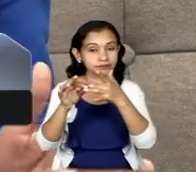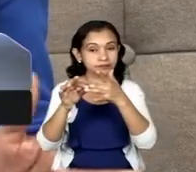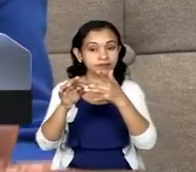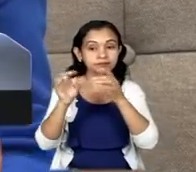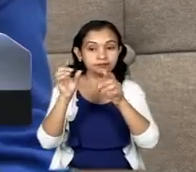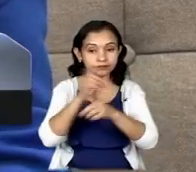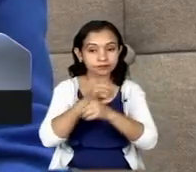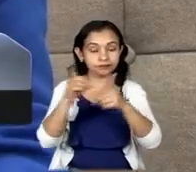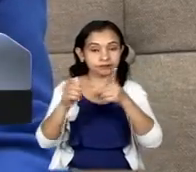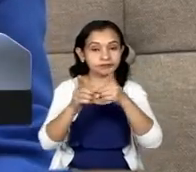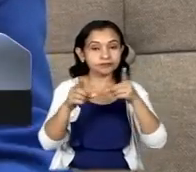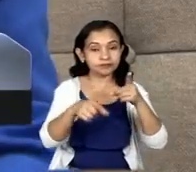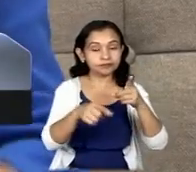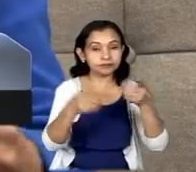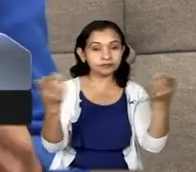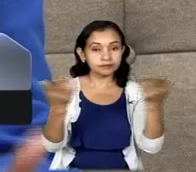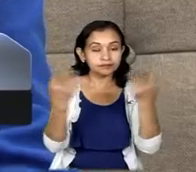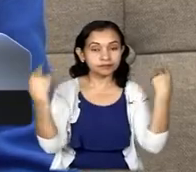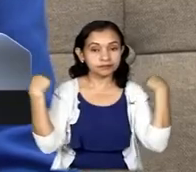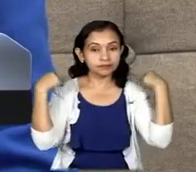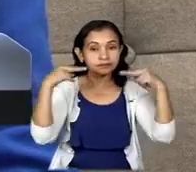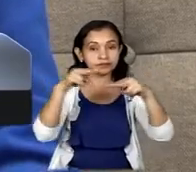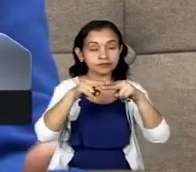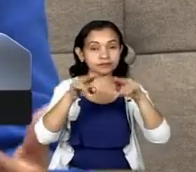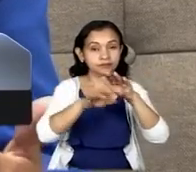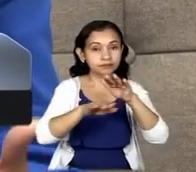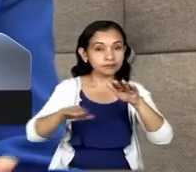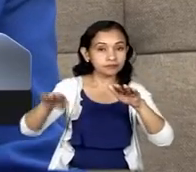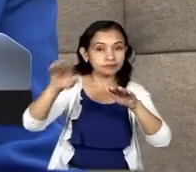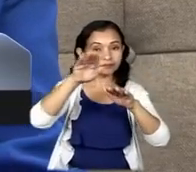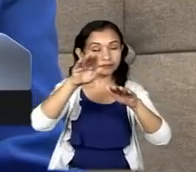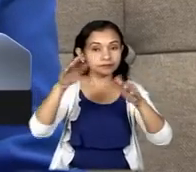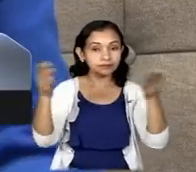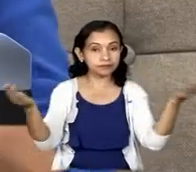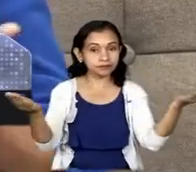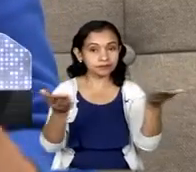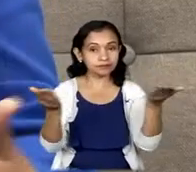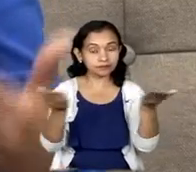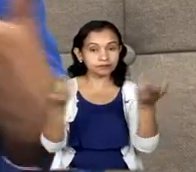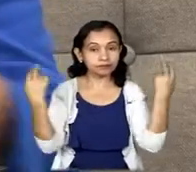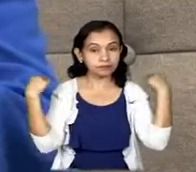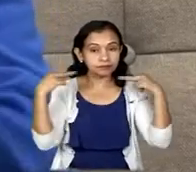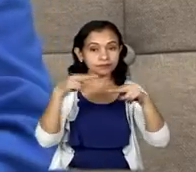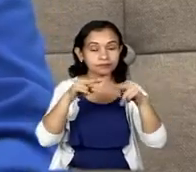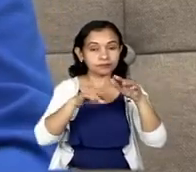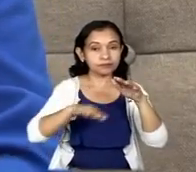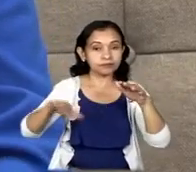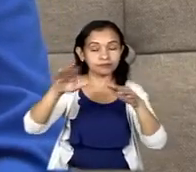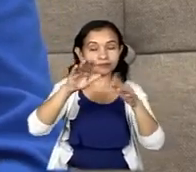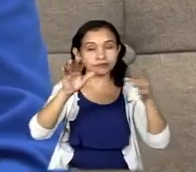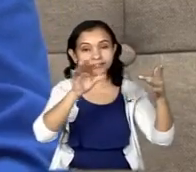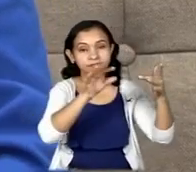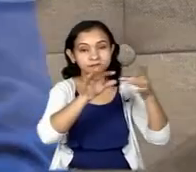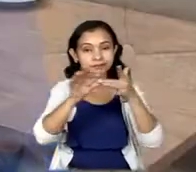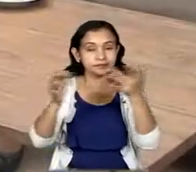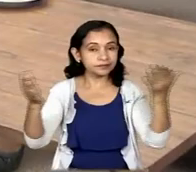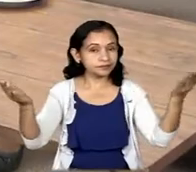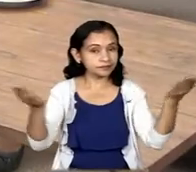le corresponde como una profesión más y como una profesión, como la profesión de las profesiones,